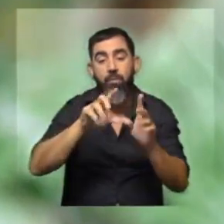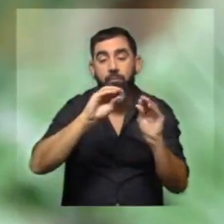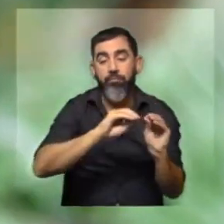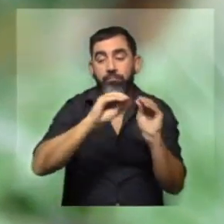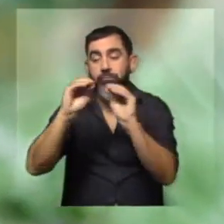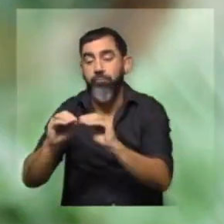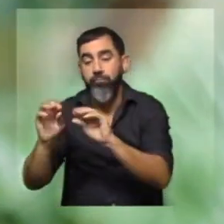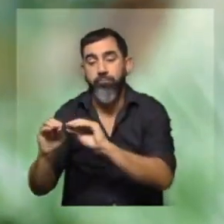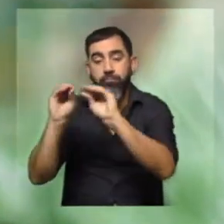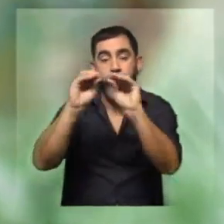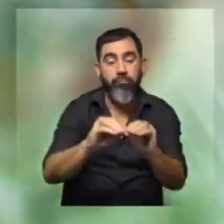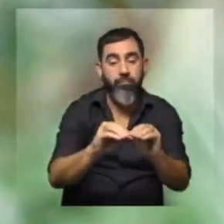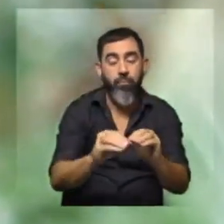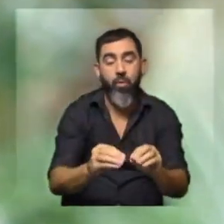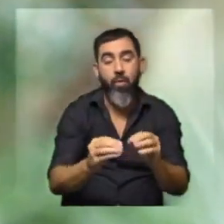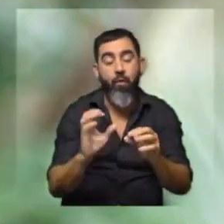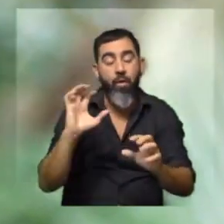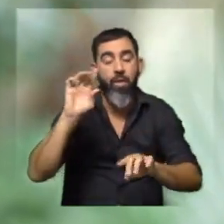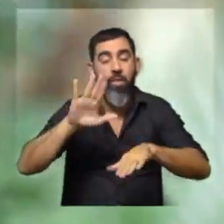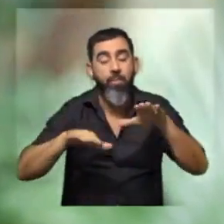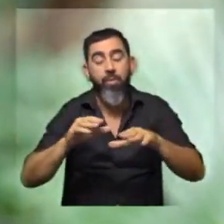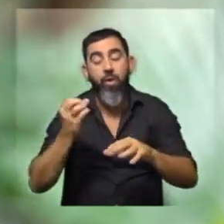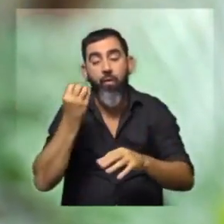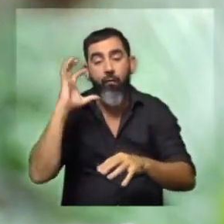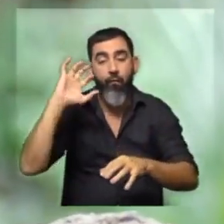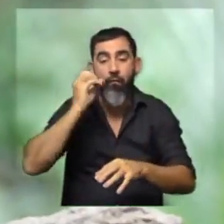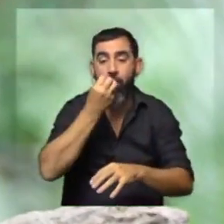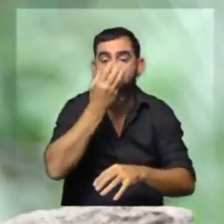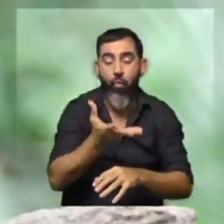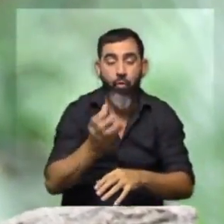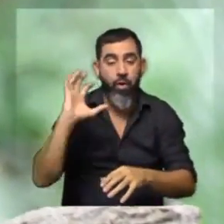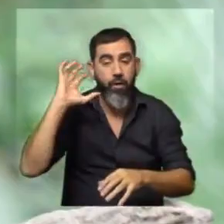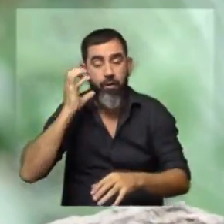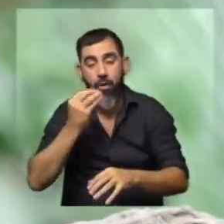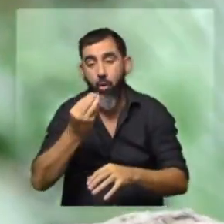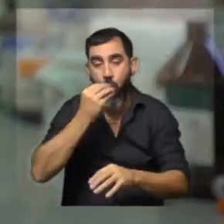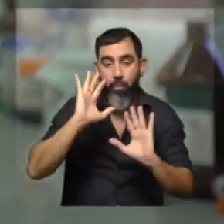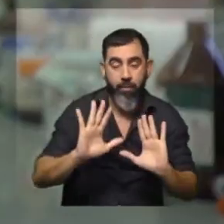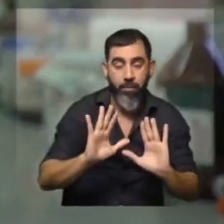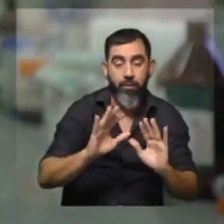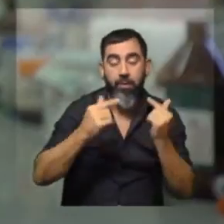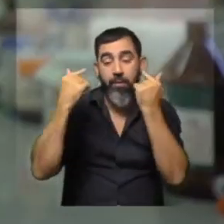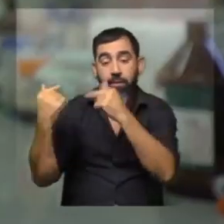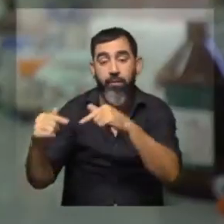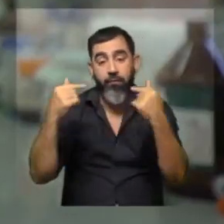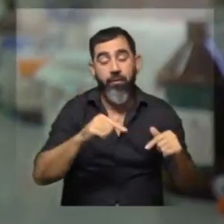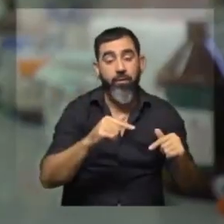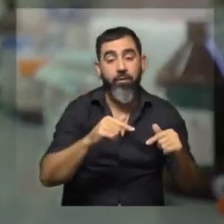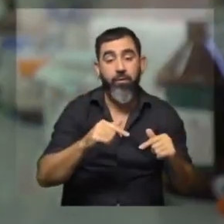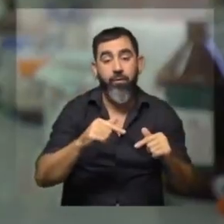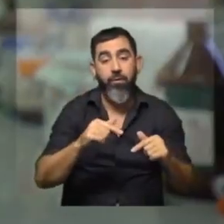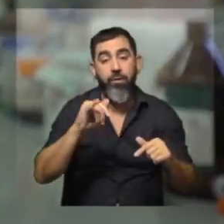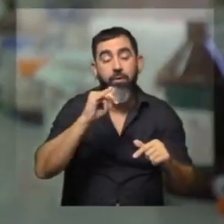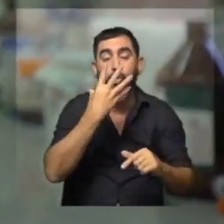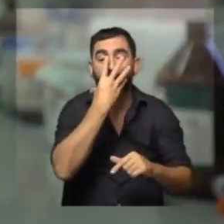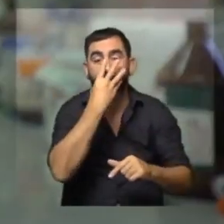las especies de las cuales se alimentan. Otro ejemplo muy diferente puede ser los murciélagos que son conocidos como zorros